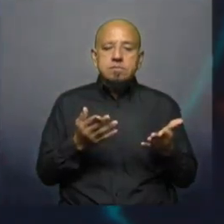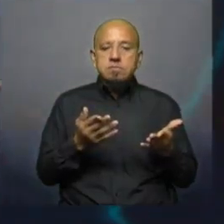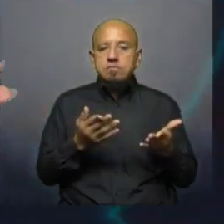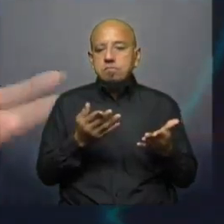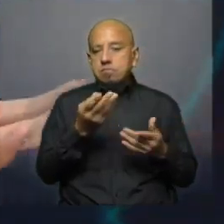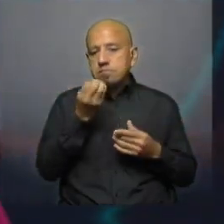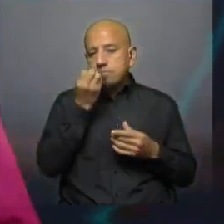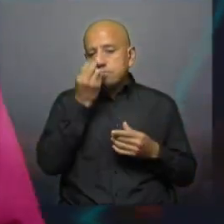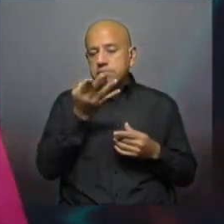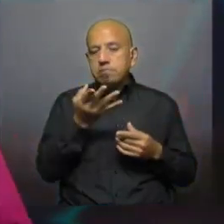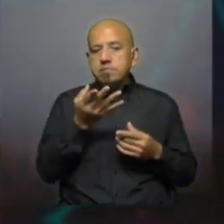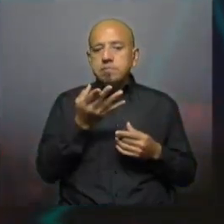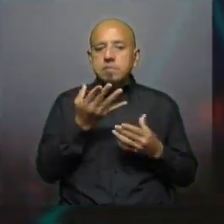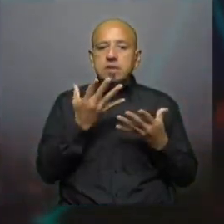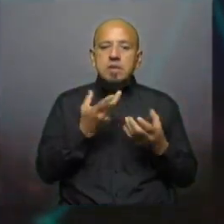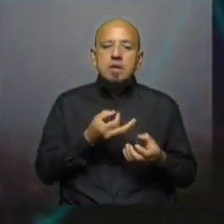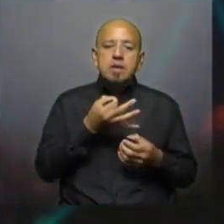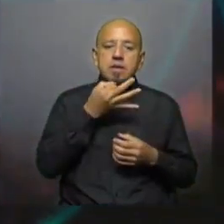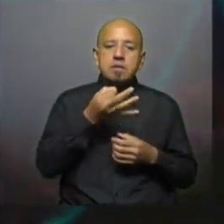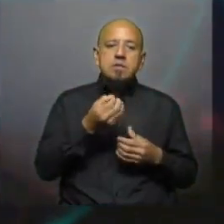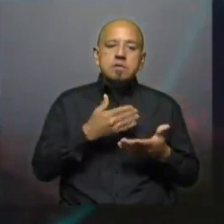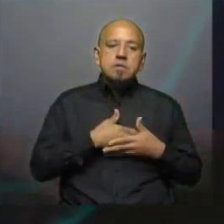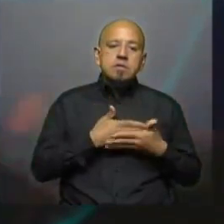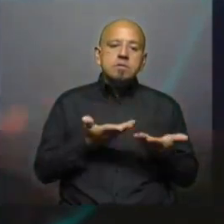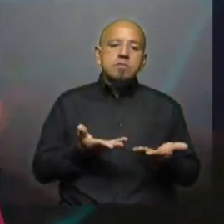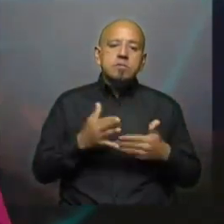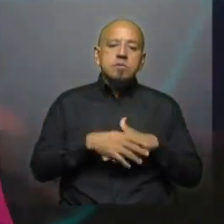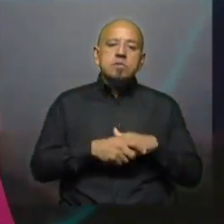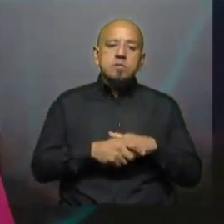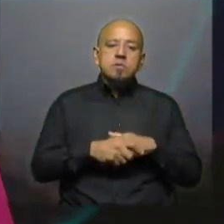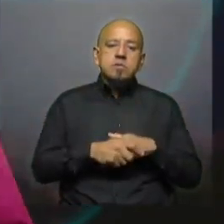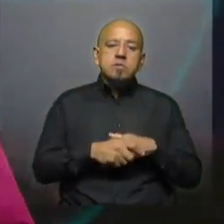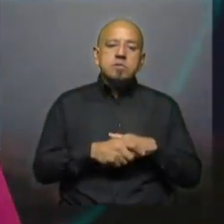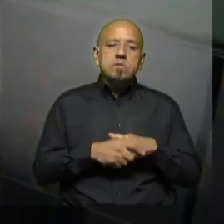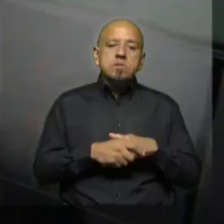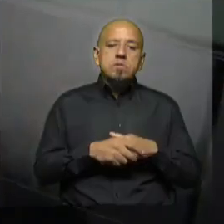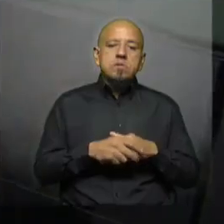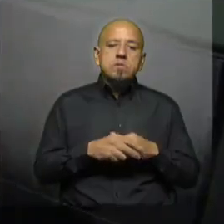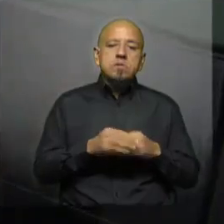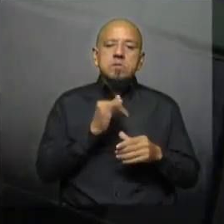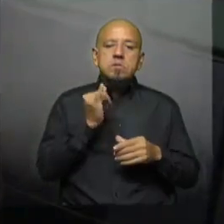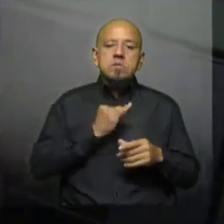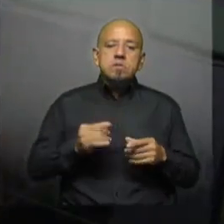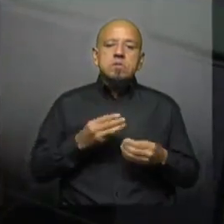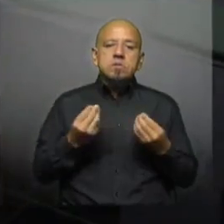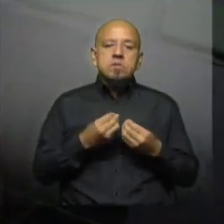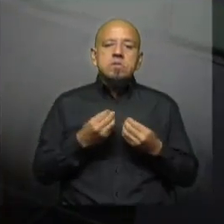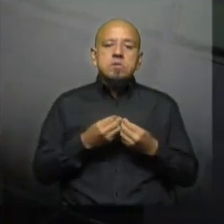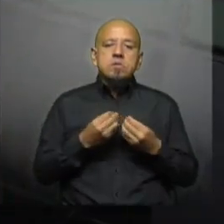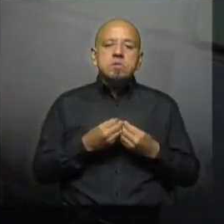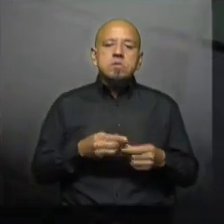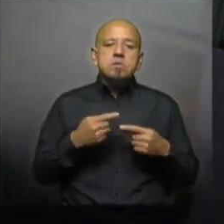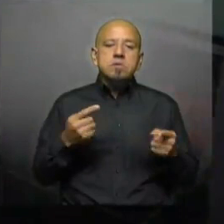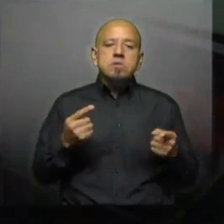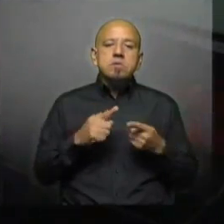creo que significan sobre todo amor, amistad, paz, bueno, un montón de cosas muy lindas.